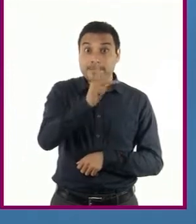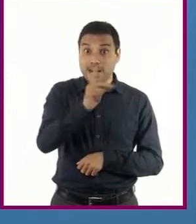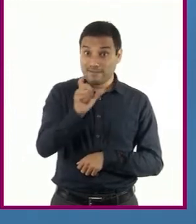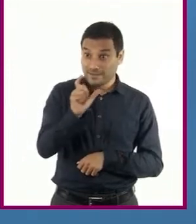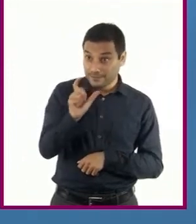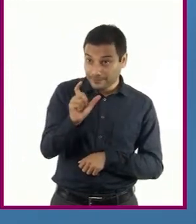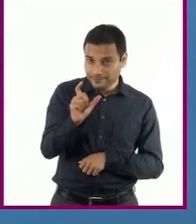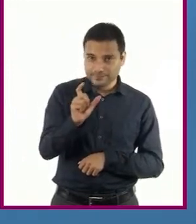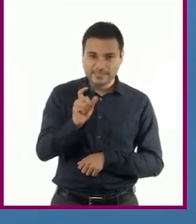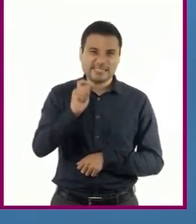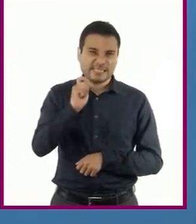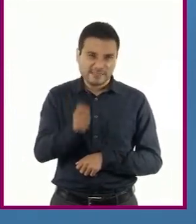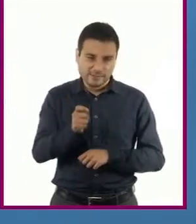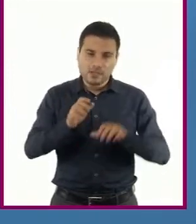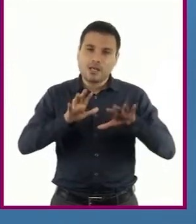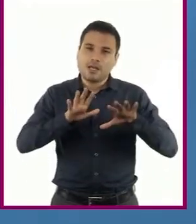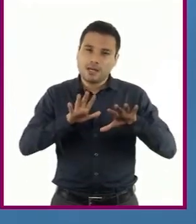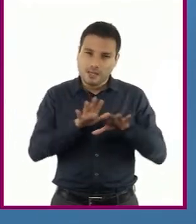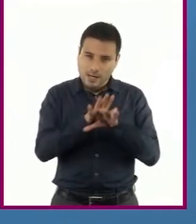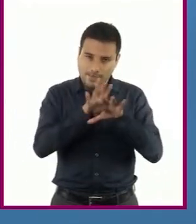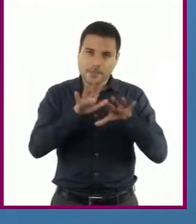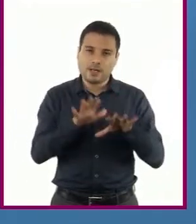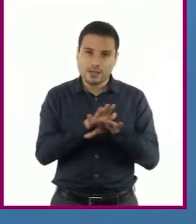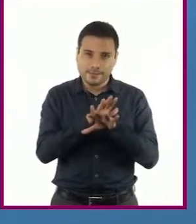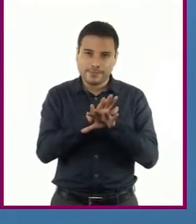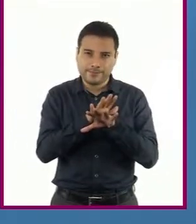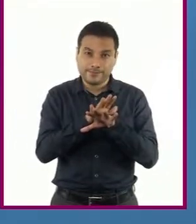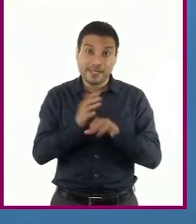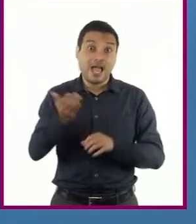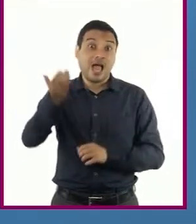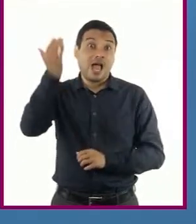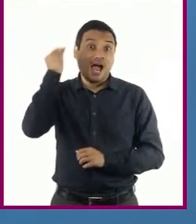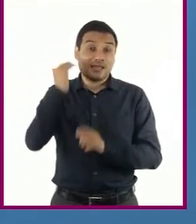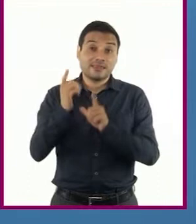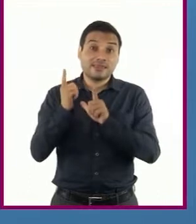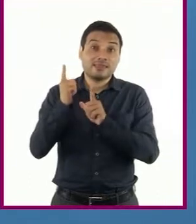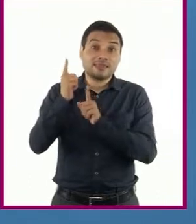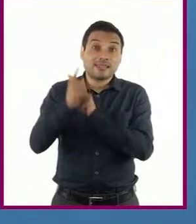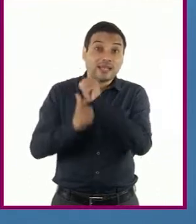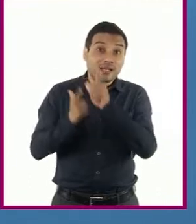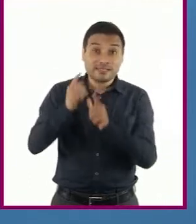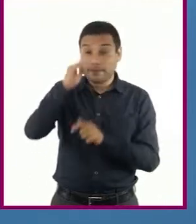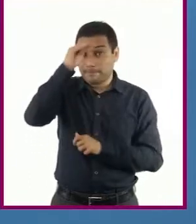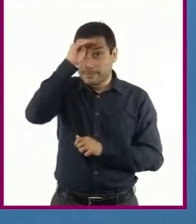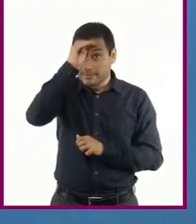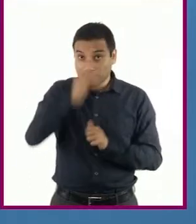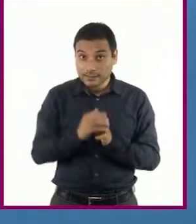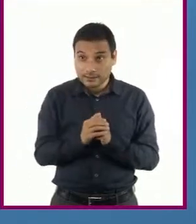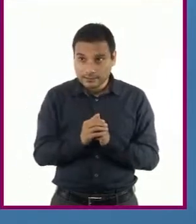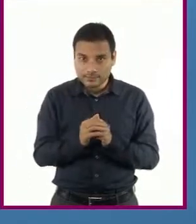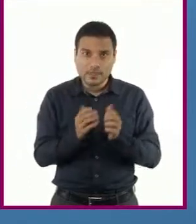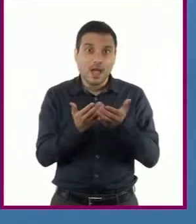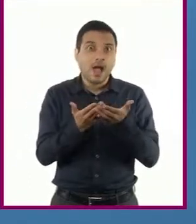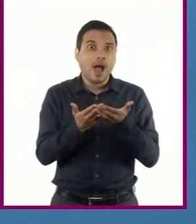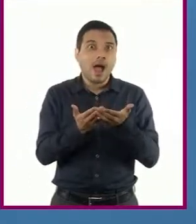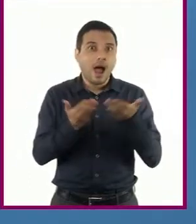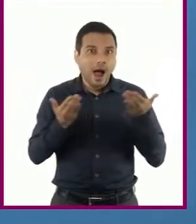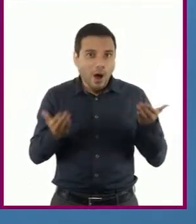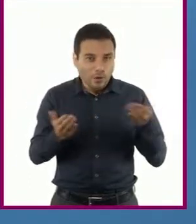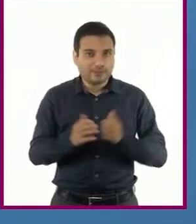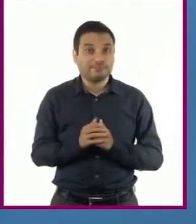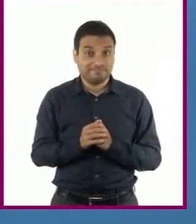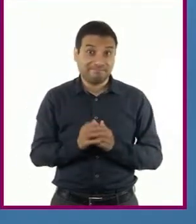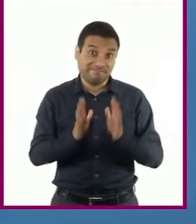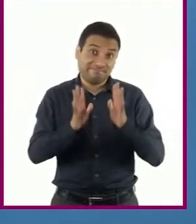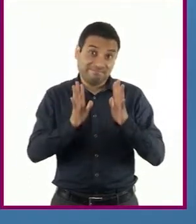tiempo y que, a diferencia de lo que se creía en la Grecia clásica, ahora es una forma de organización y gobierno deseable